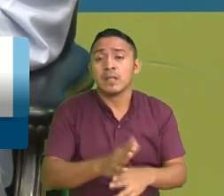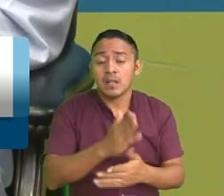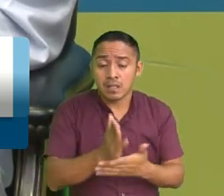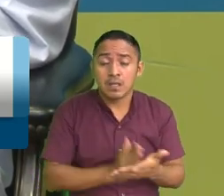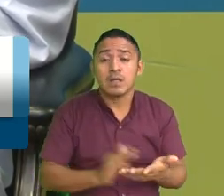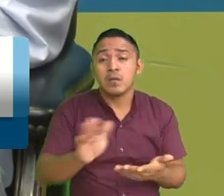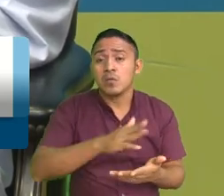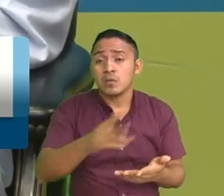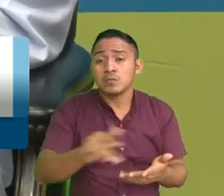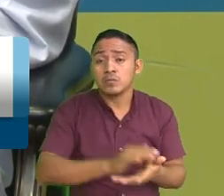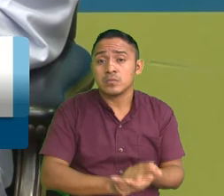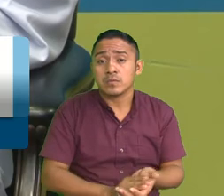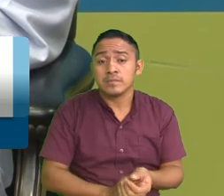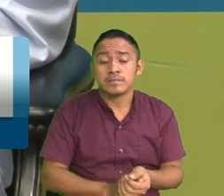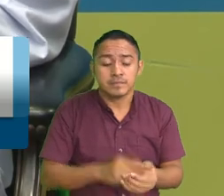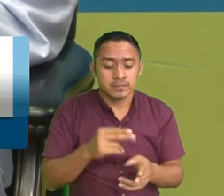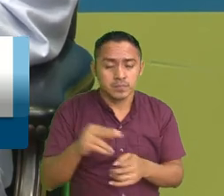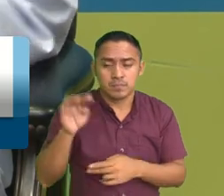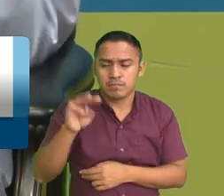productos concentrados de melatonina.